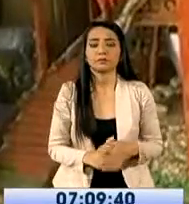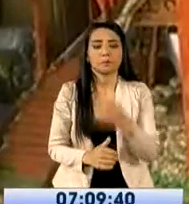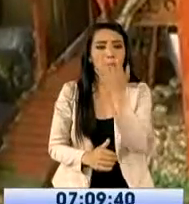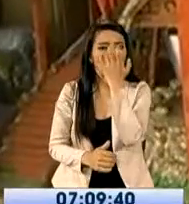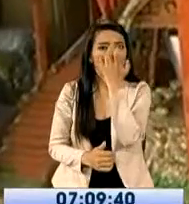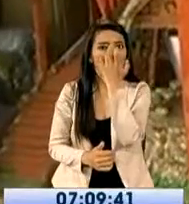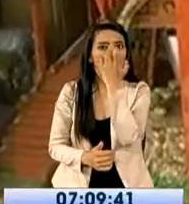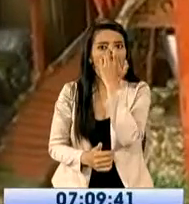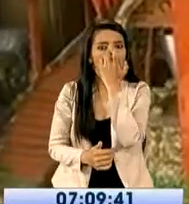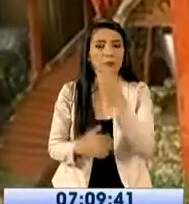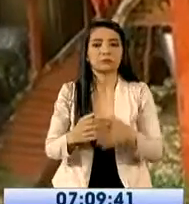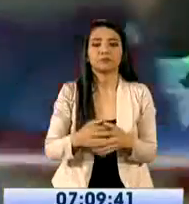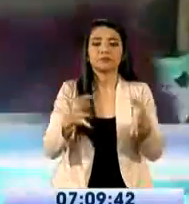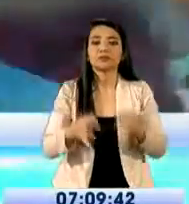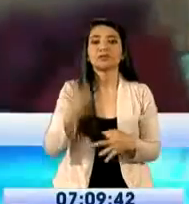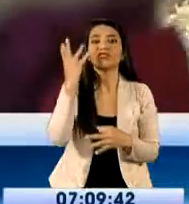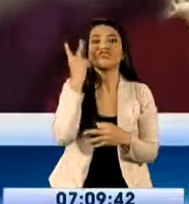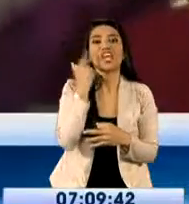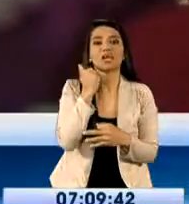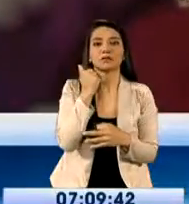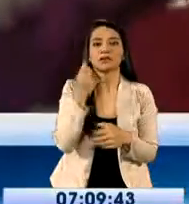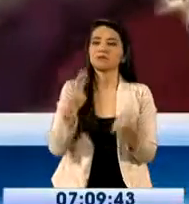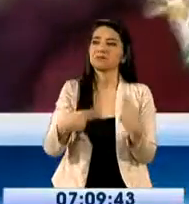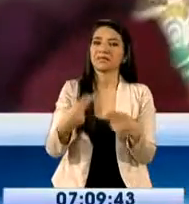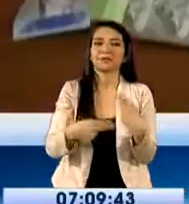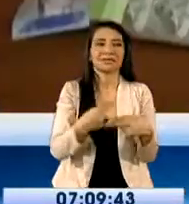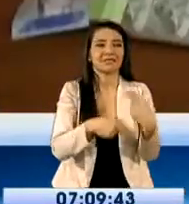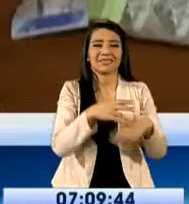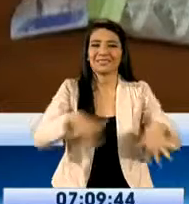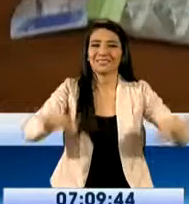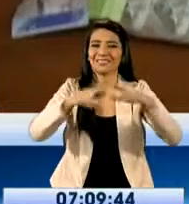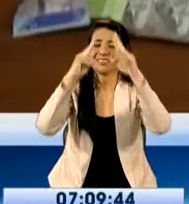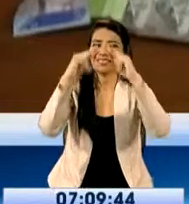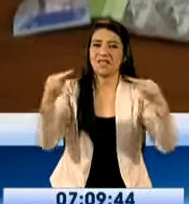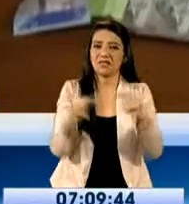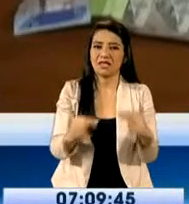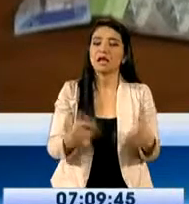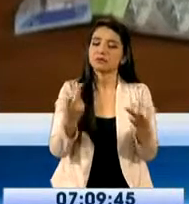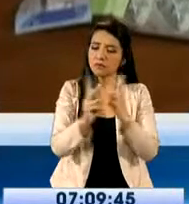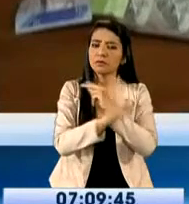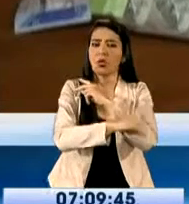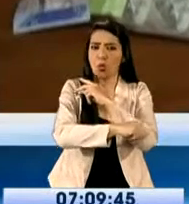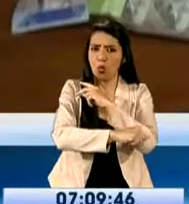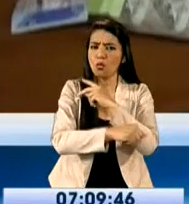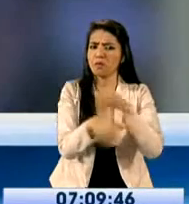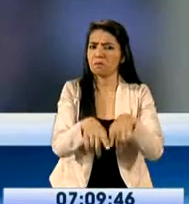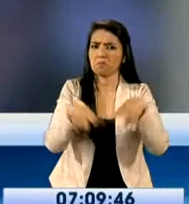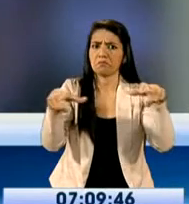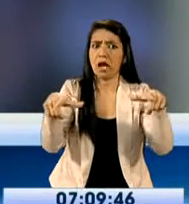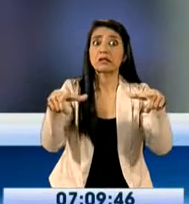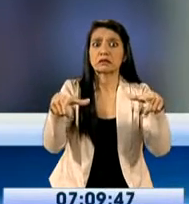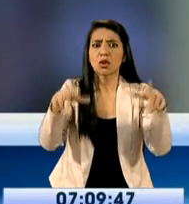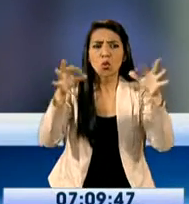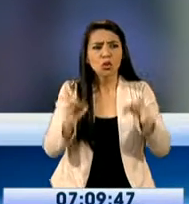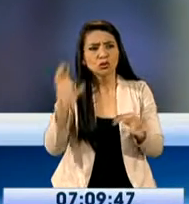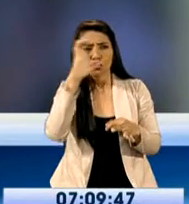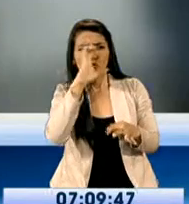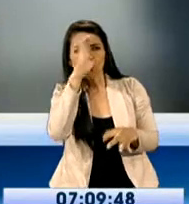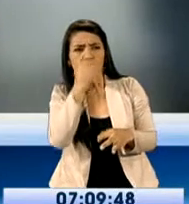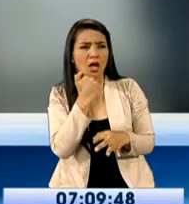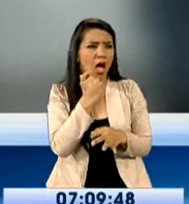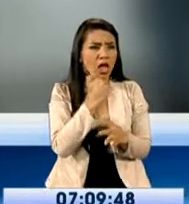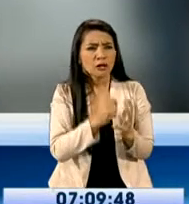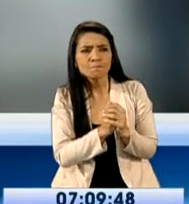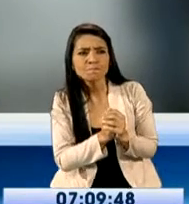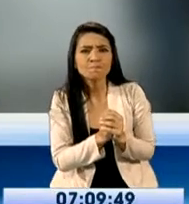En estas fechas donde el comercio se incrementa, también los robos van en aumento. Una muestra que los delincuentes están buscando el menor descuido. Fue el